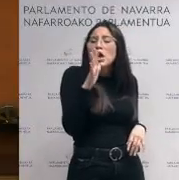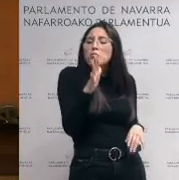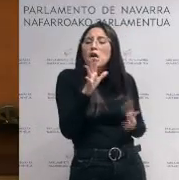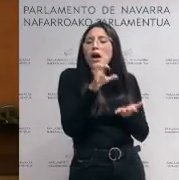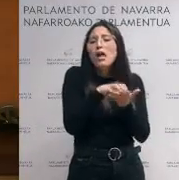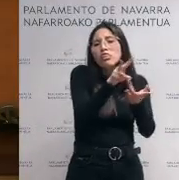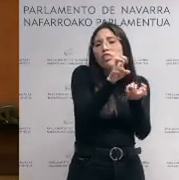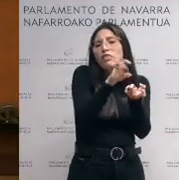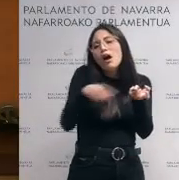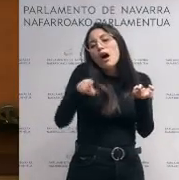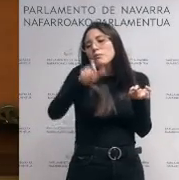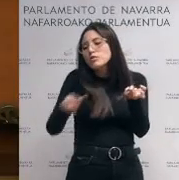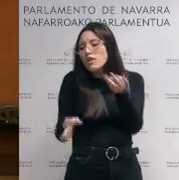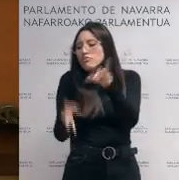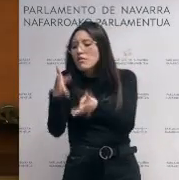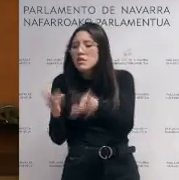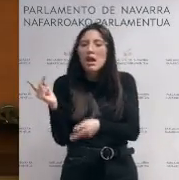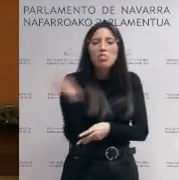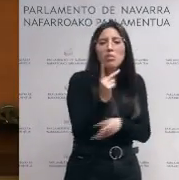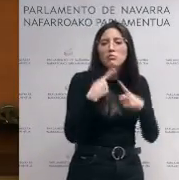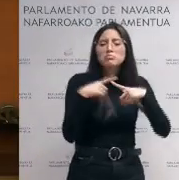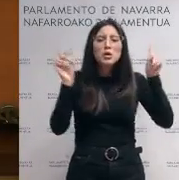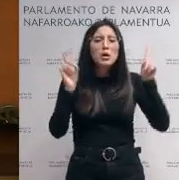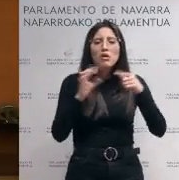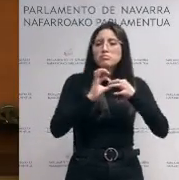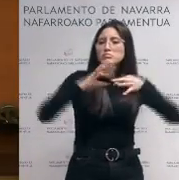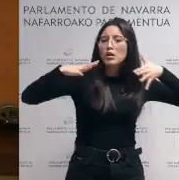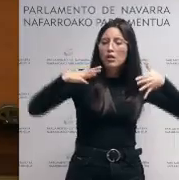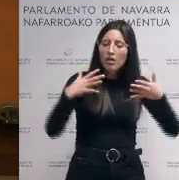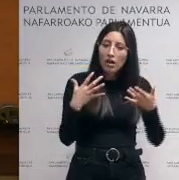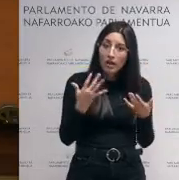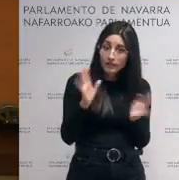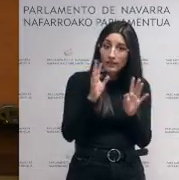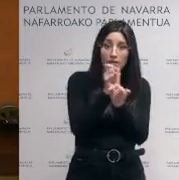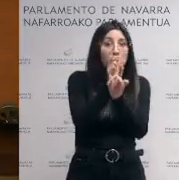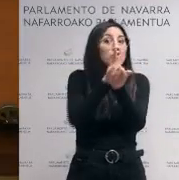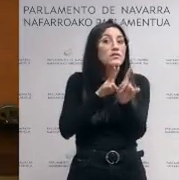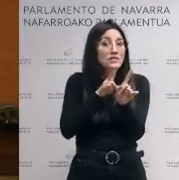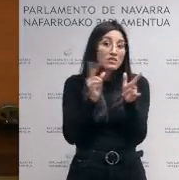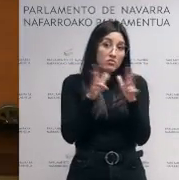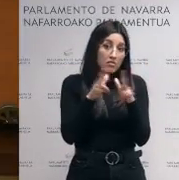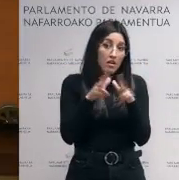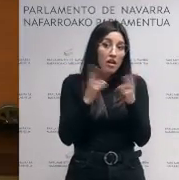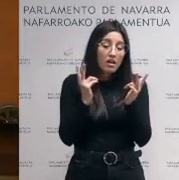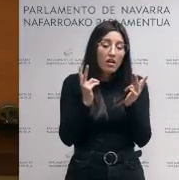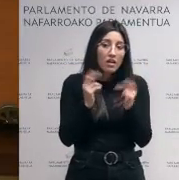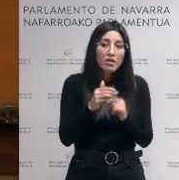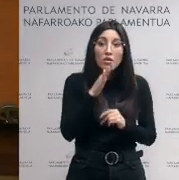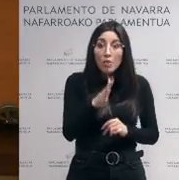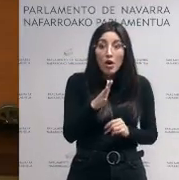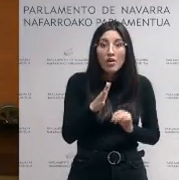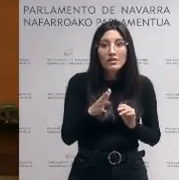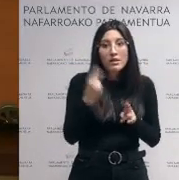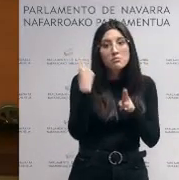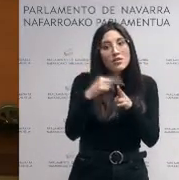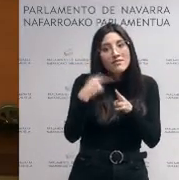las familias, a lo que le pasa a la gente, a lo que le pasa desde el punto de vista de nuestro tejido social. El régimen foral es